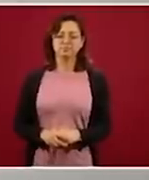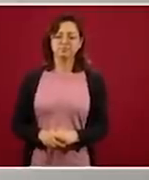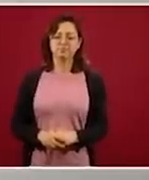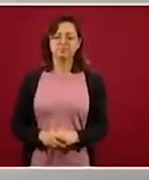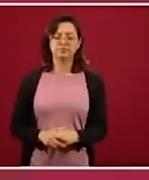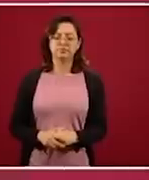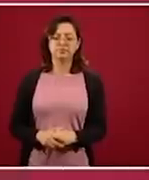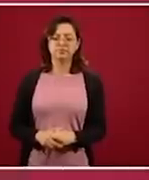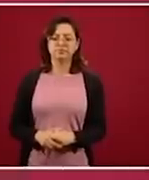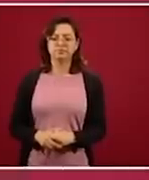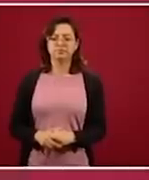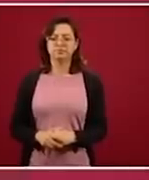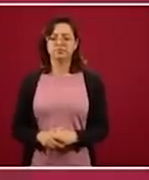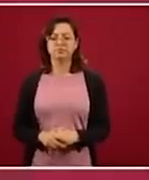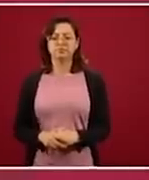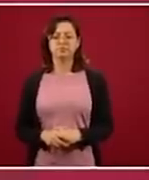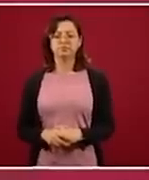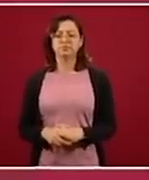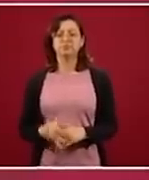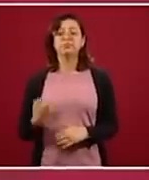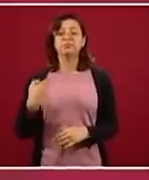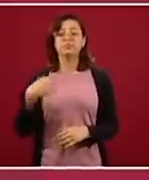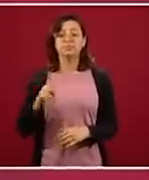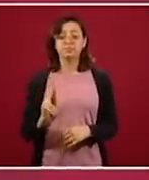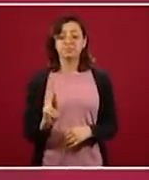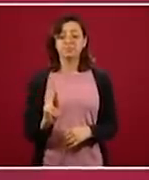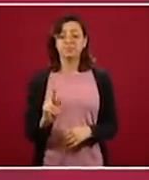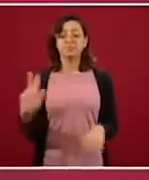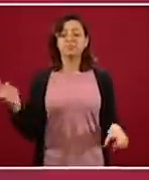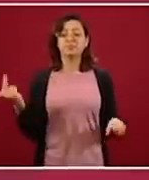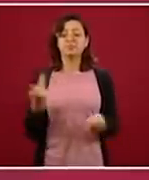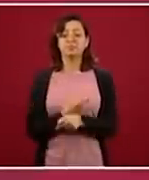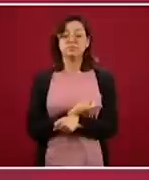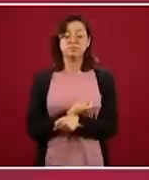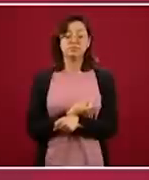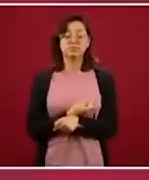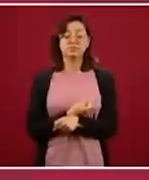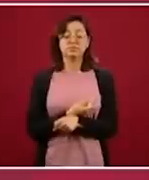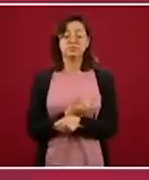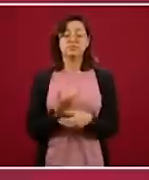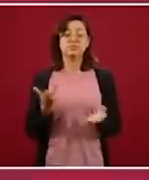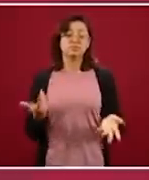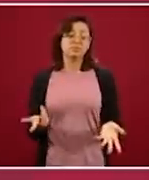Pero en esencia era de que no se pagaban